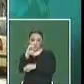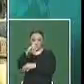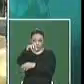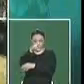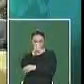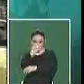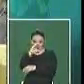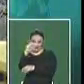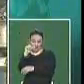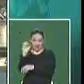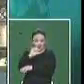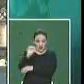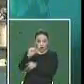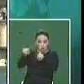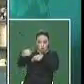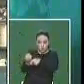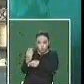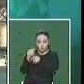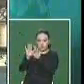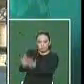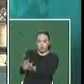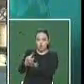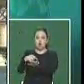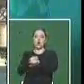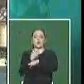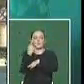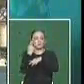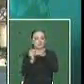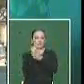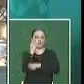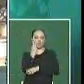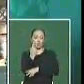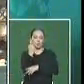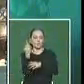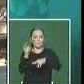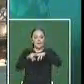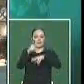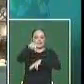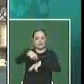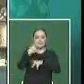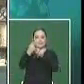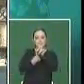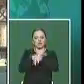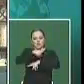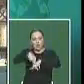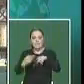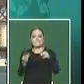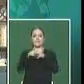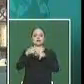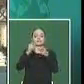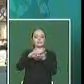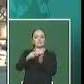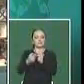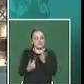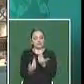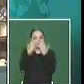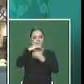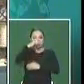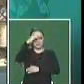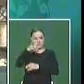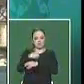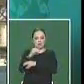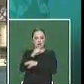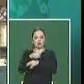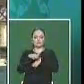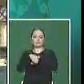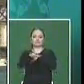24 horas del día. Con esta medida nosotros le vamos a ayudar a la ciudad de Medellín en la movilidad. ¿Por qué? Porque van